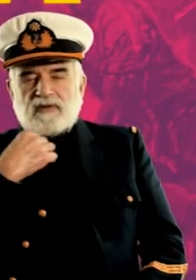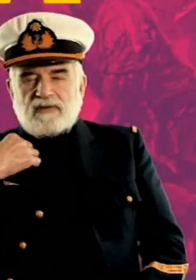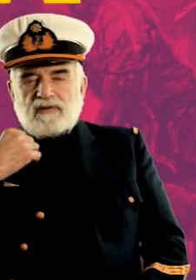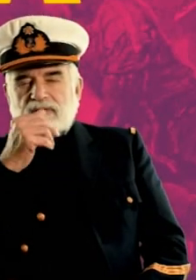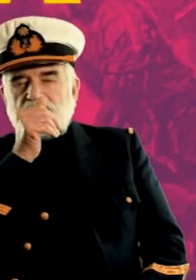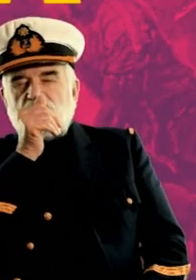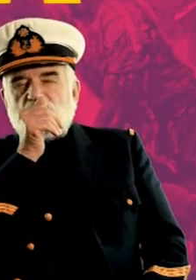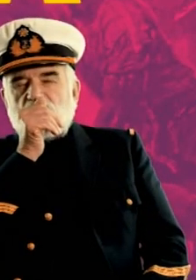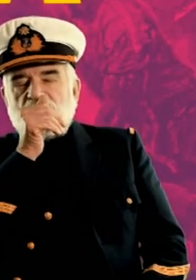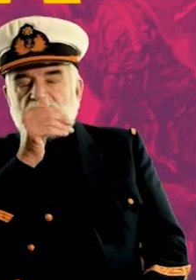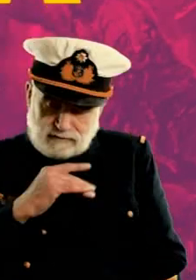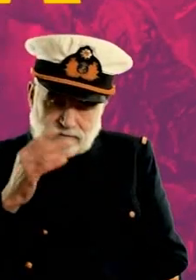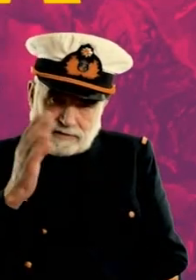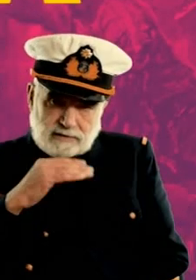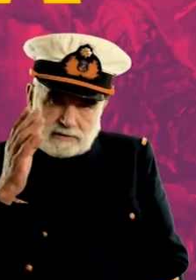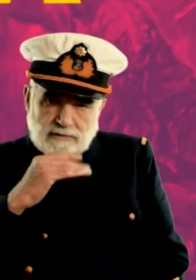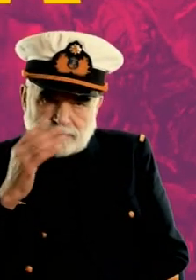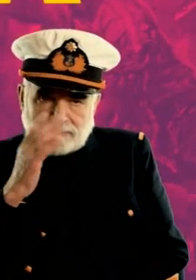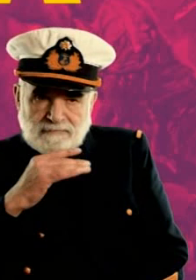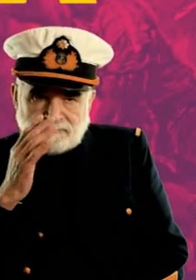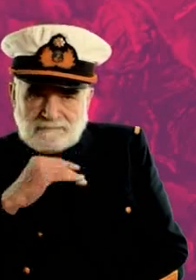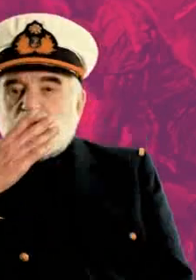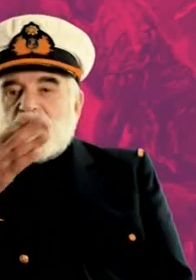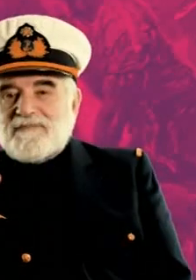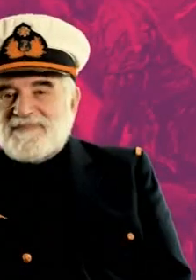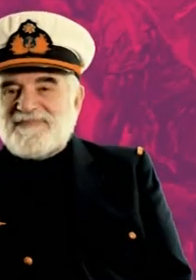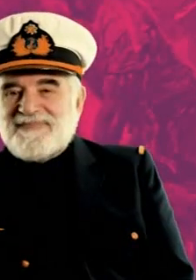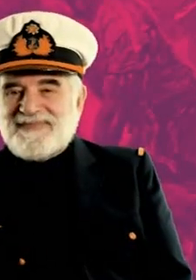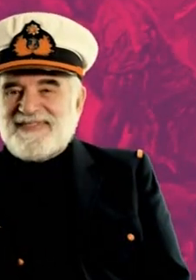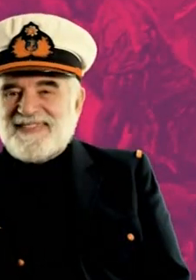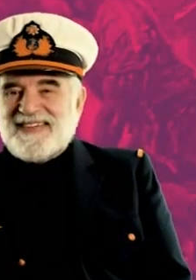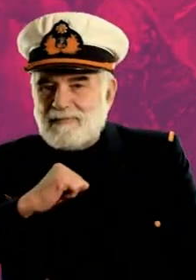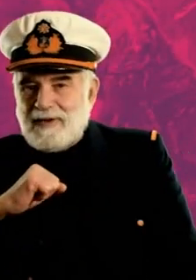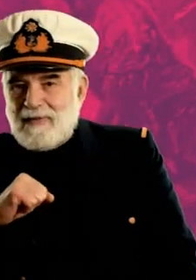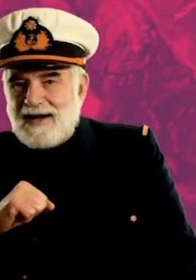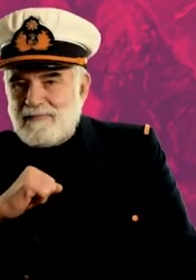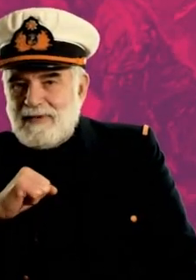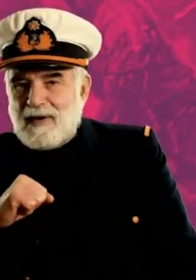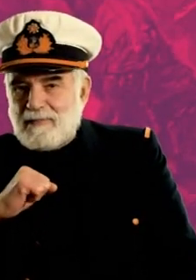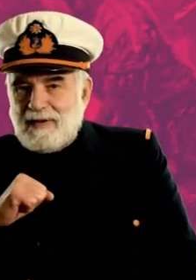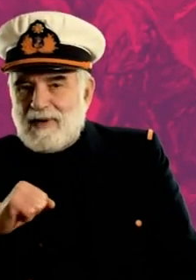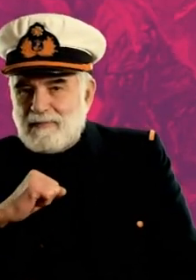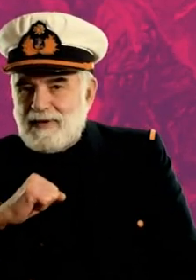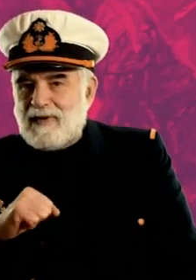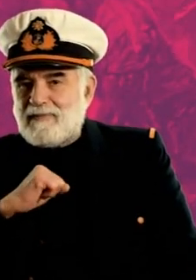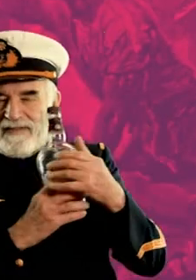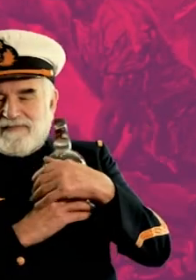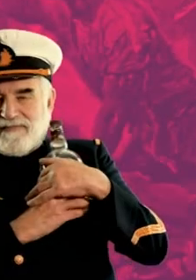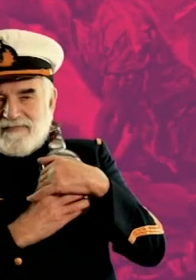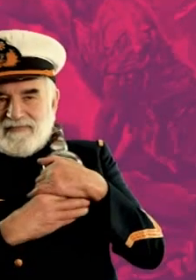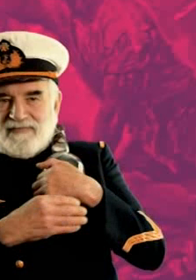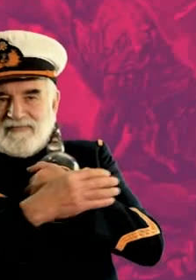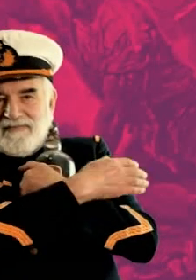bien fea en tres cruces, don Sturla. ¿Usted qué dice, capitán? Monumento va a querer el que se adjudique la avenida de Google.